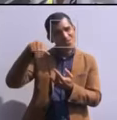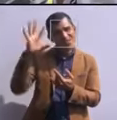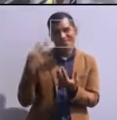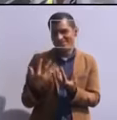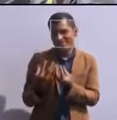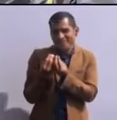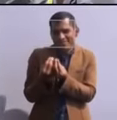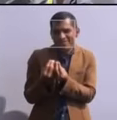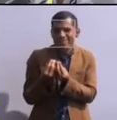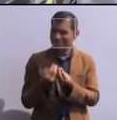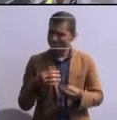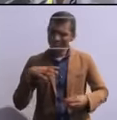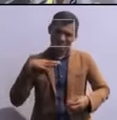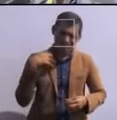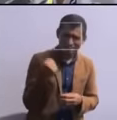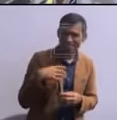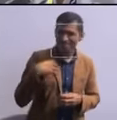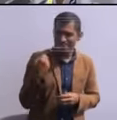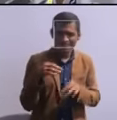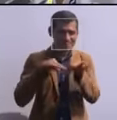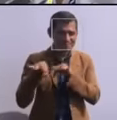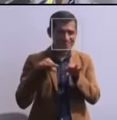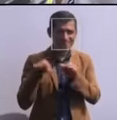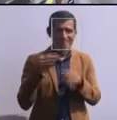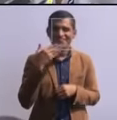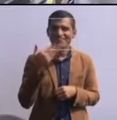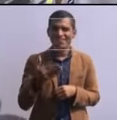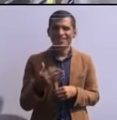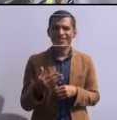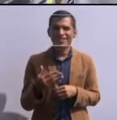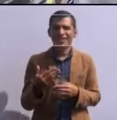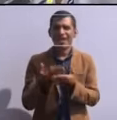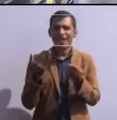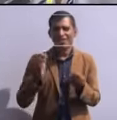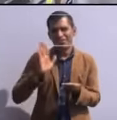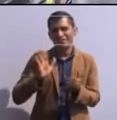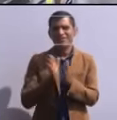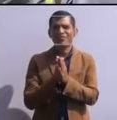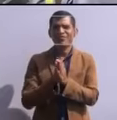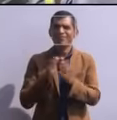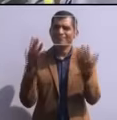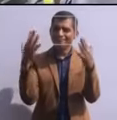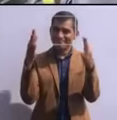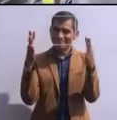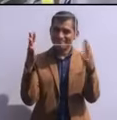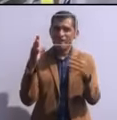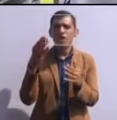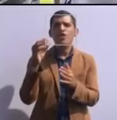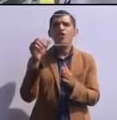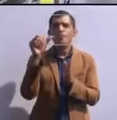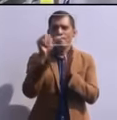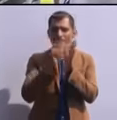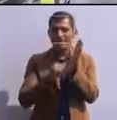juntos. Y me parece que hay que darle un aplauso, porque creo que en 9 meses